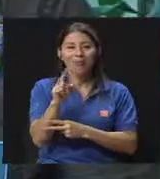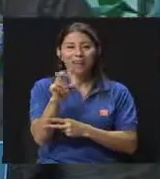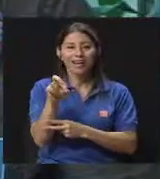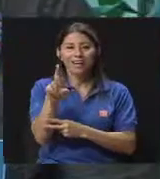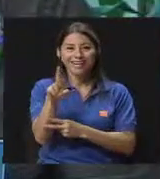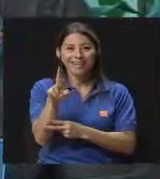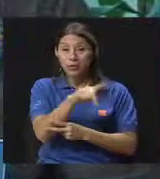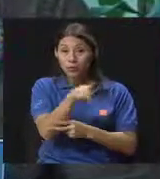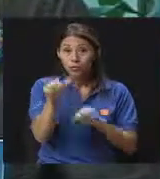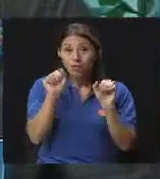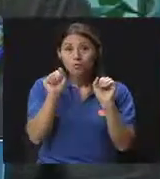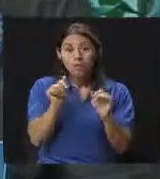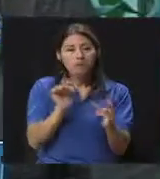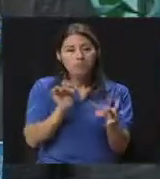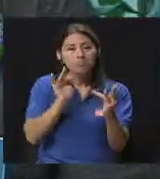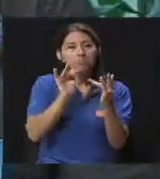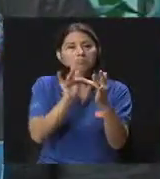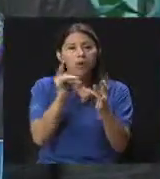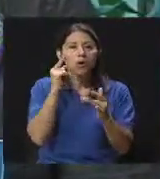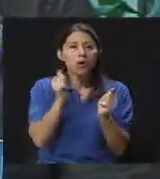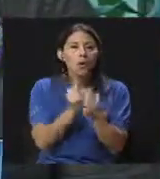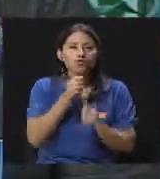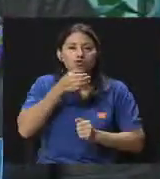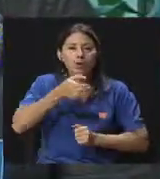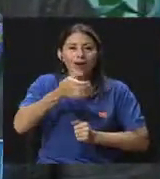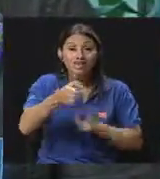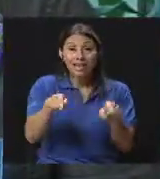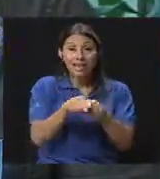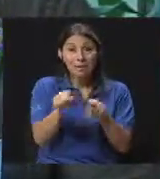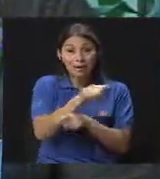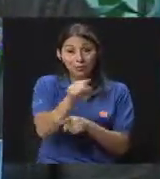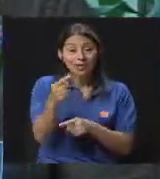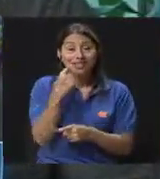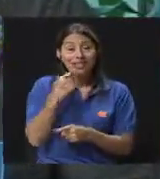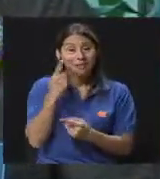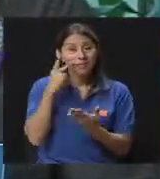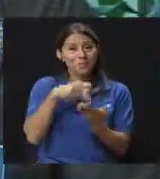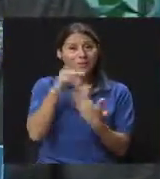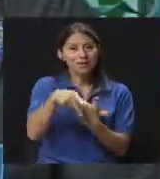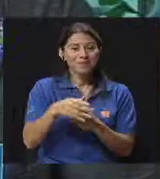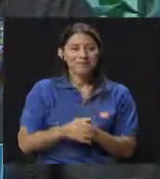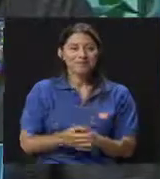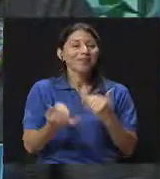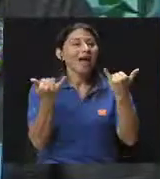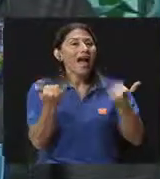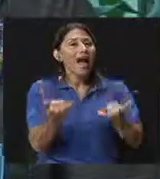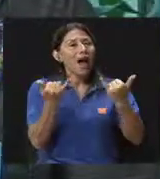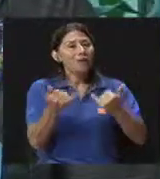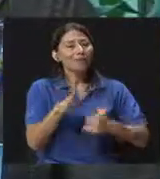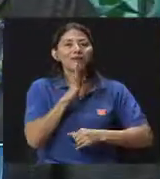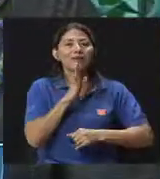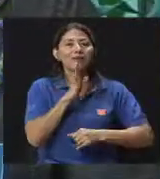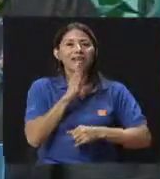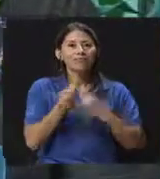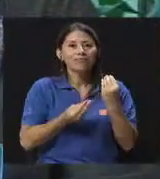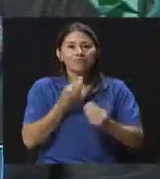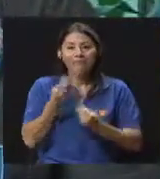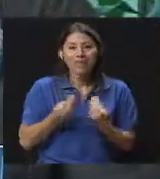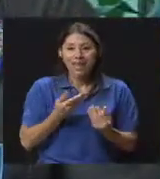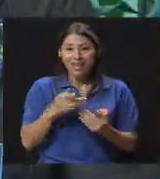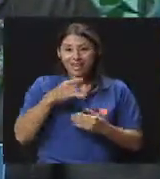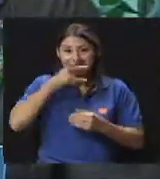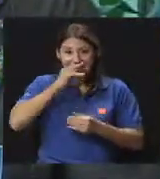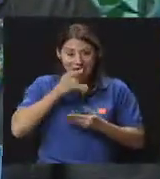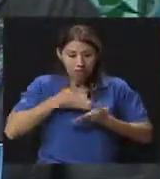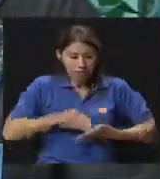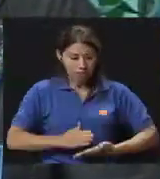hacernos llegar esas sugerencias y por supuesto que también su reporte de sintonía. Estamos conversando sobre esa primera alimentación durante estos primeros